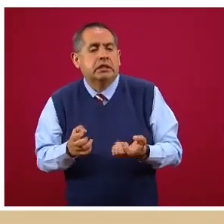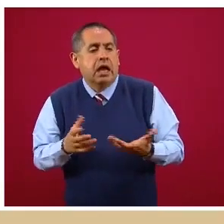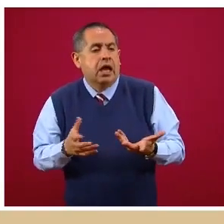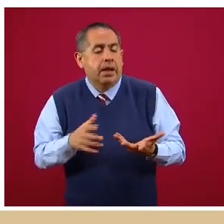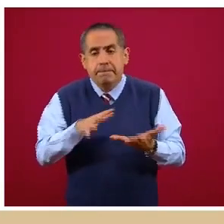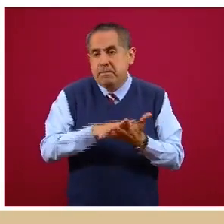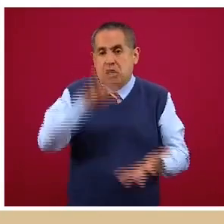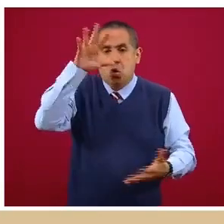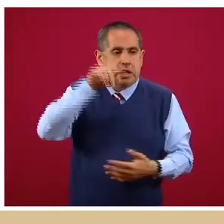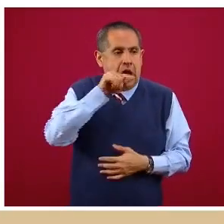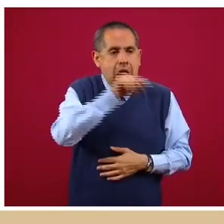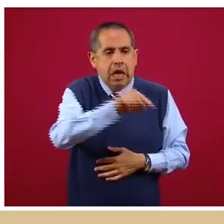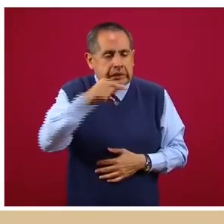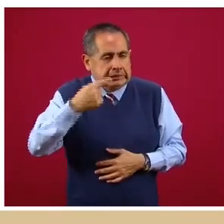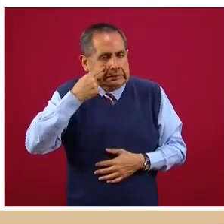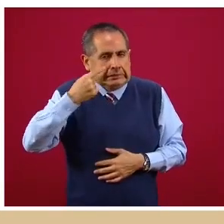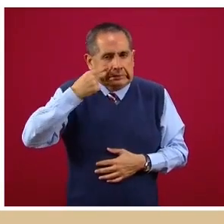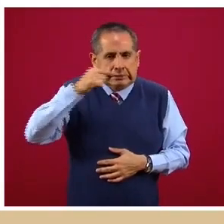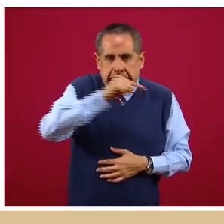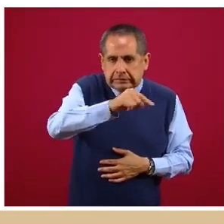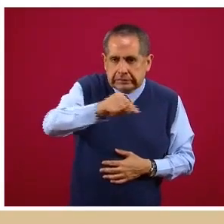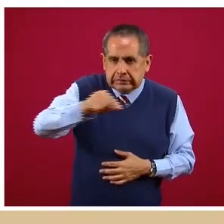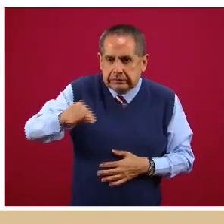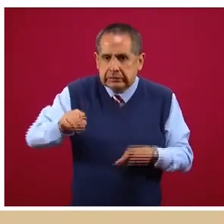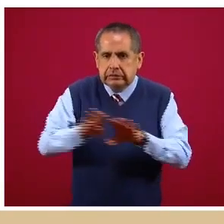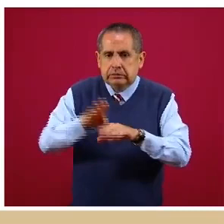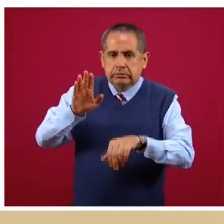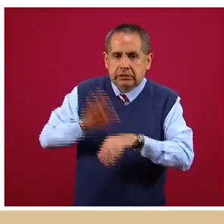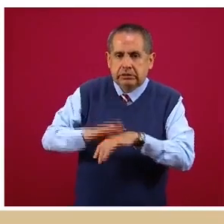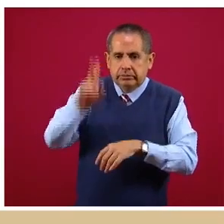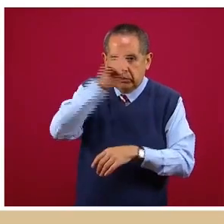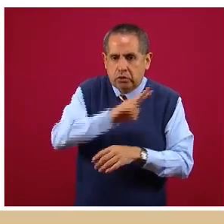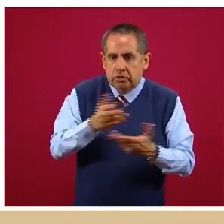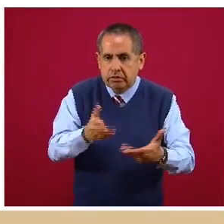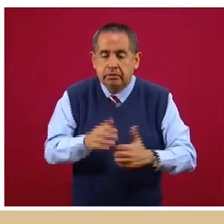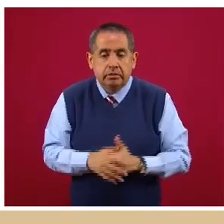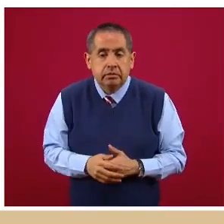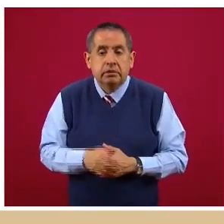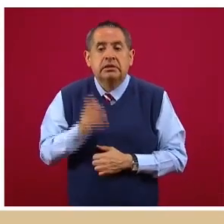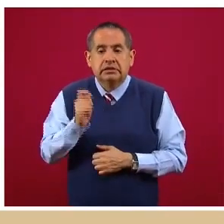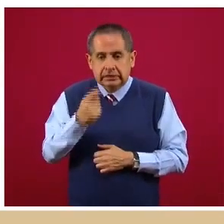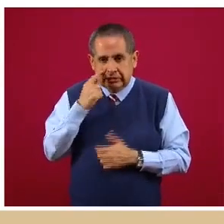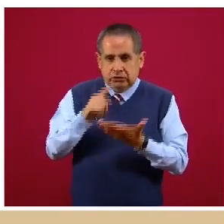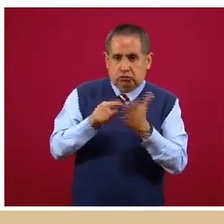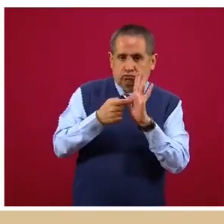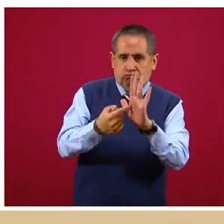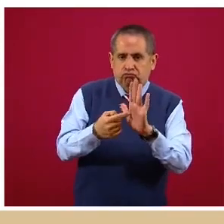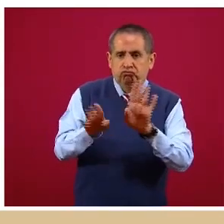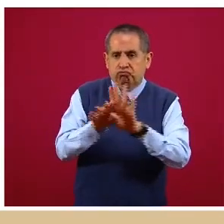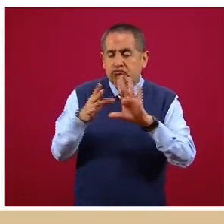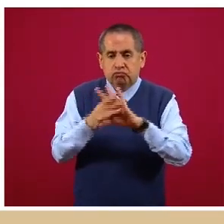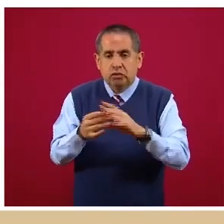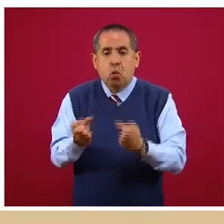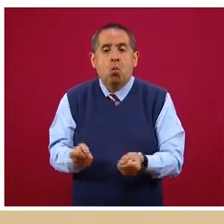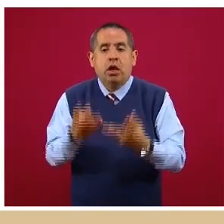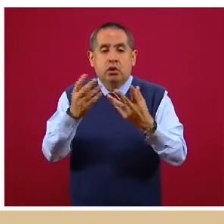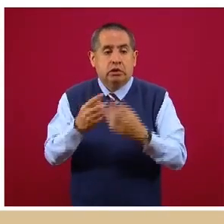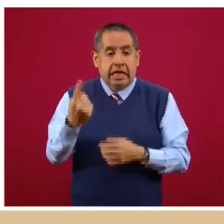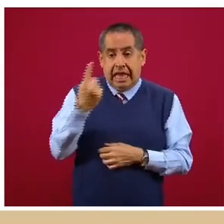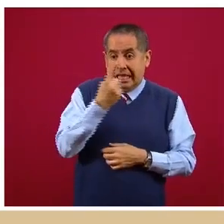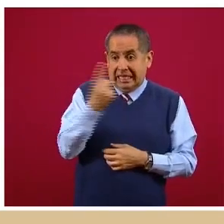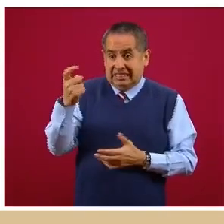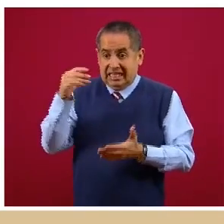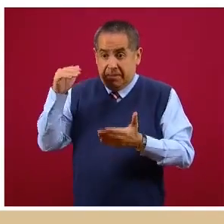la mayor incidencia y por lo tanto la mayor intensidad. Lo que estamos mostrando aquí es casos por cada